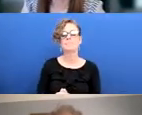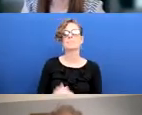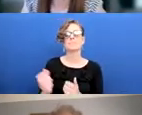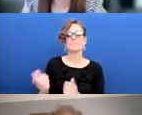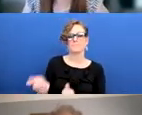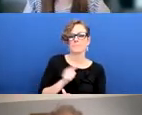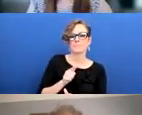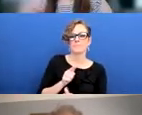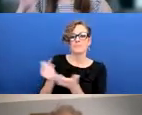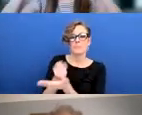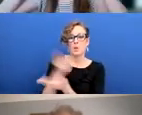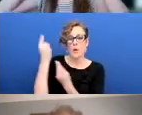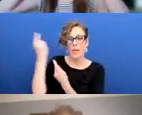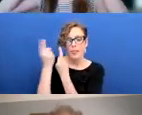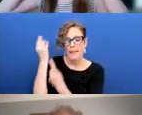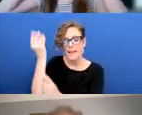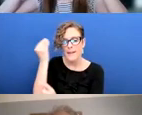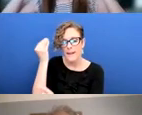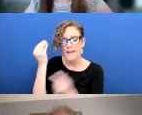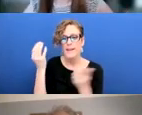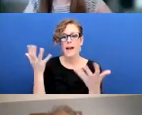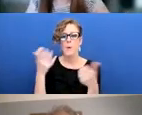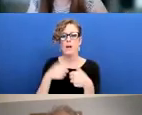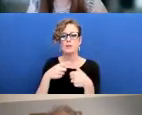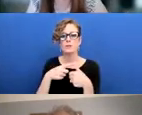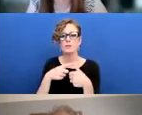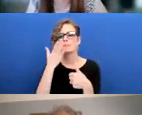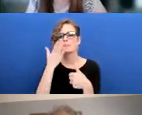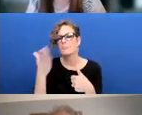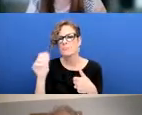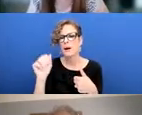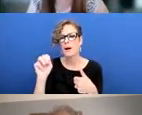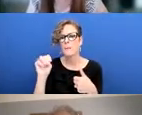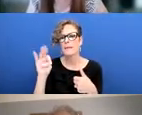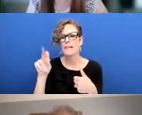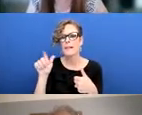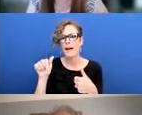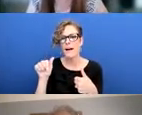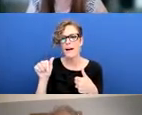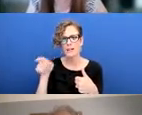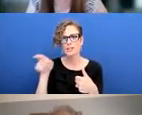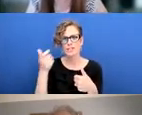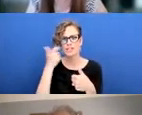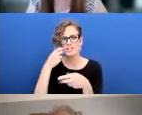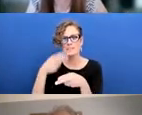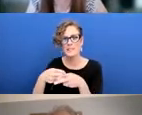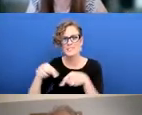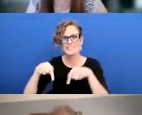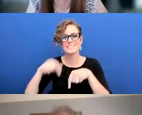aquí podemos estar otro rato. Mientras en lo que piensan, quiero dar las gracias a Amelia,